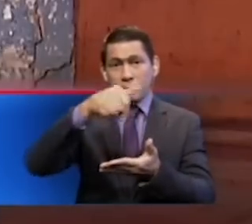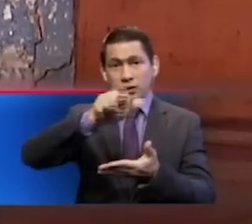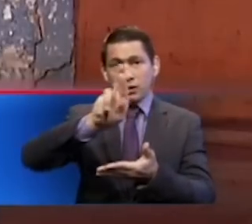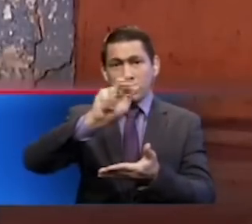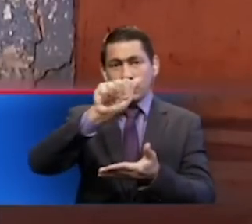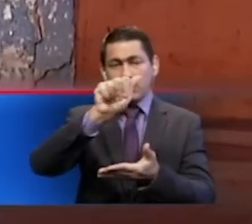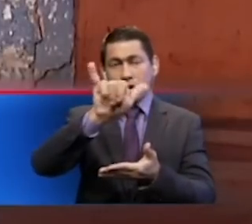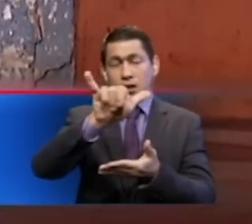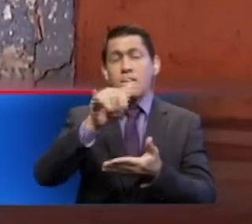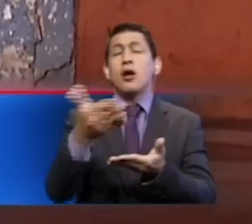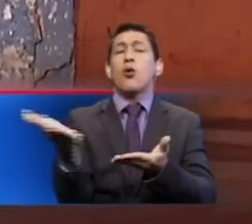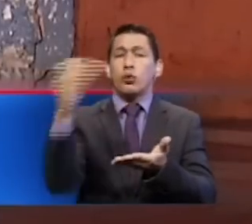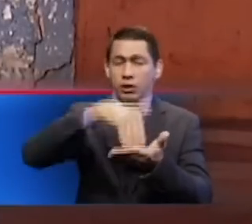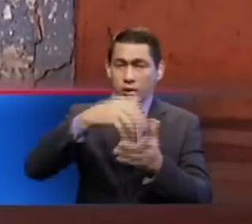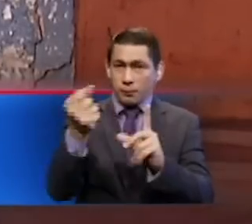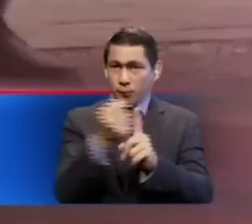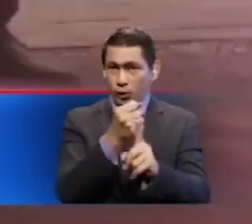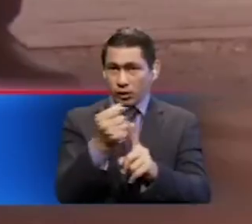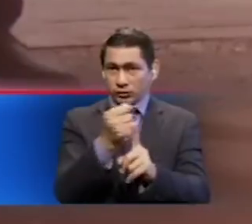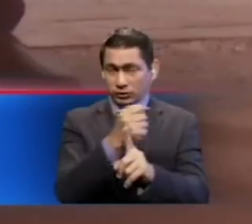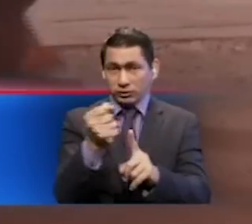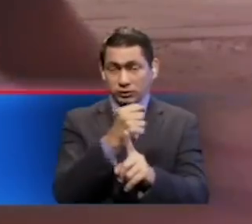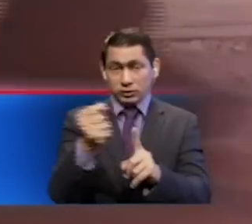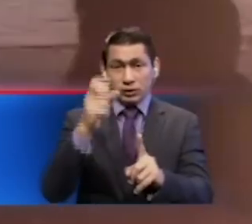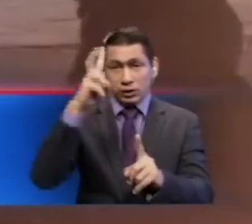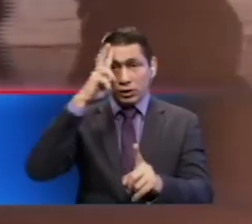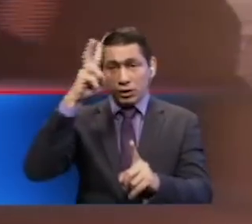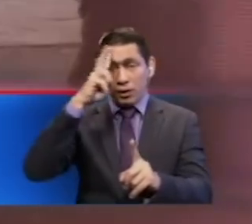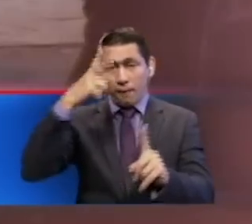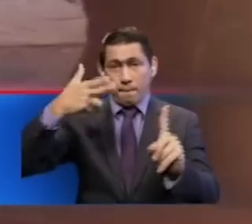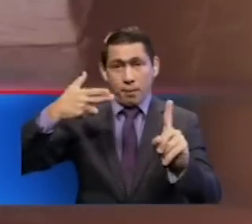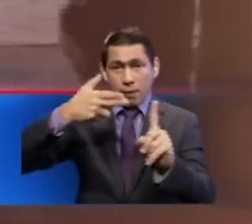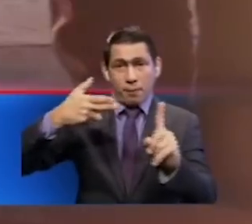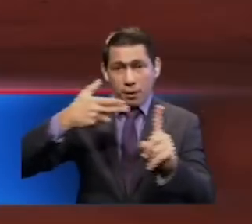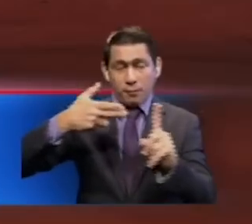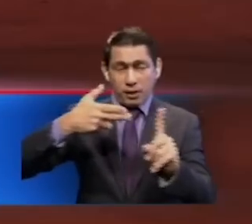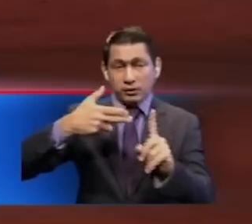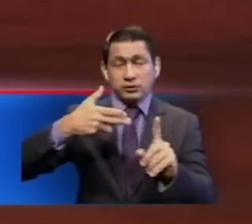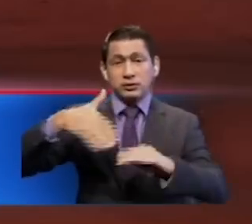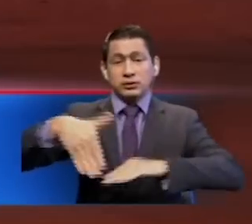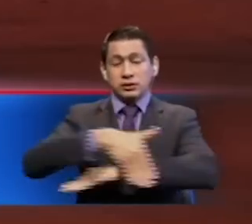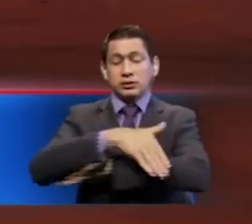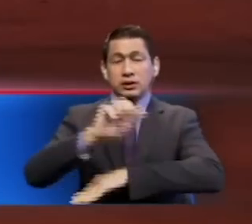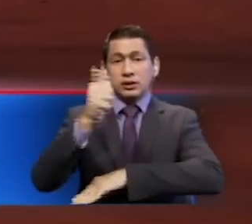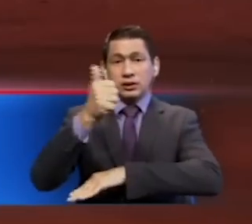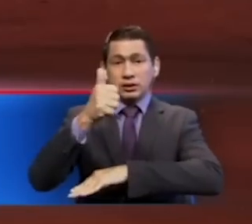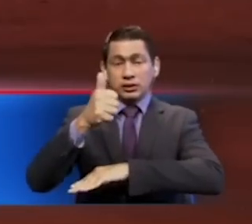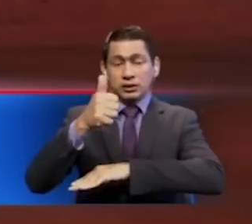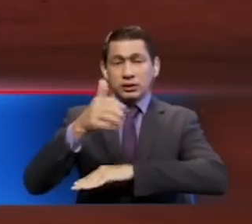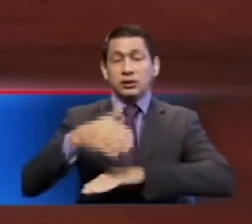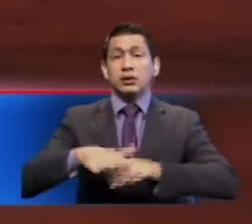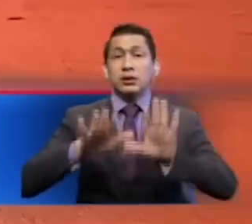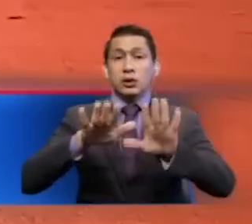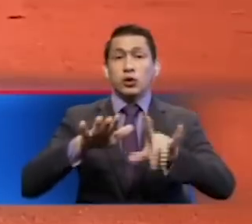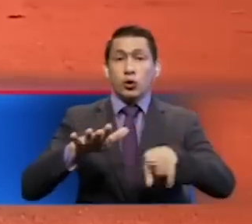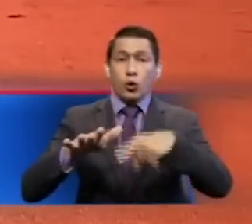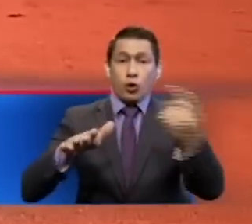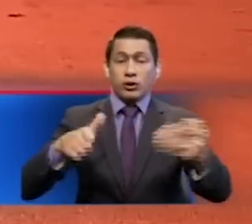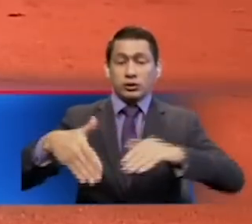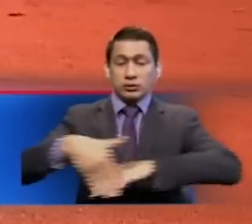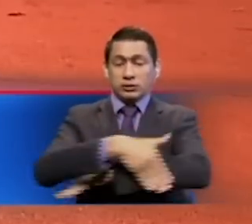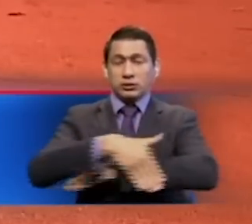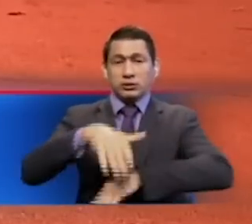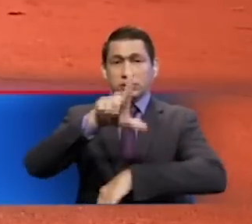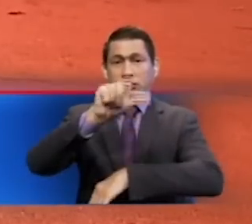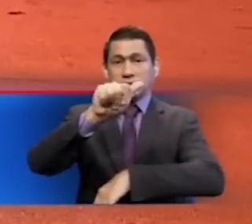ataques armados, uno de los cuales ocurrió en la calle Décima y 10 de Agosto, y el otro en la esquina de las calles Gallegos Lara